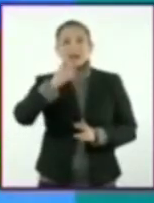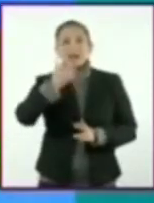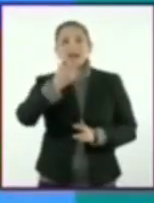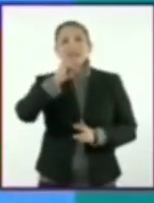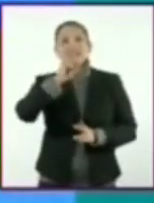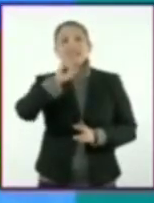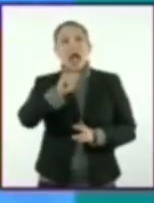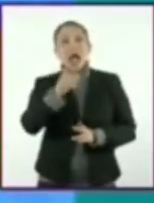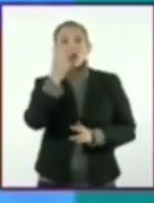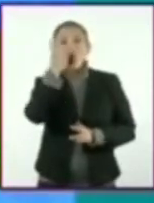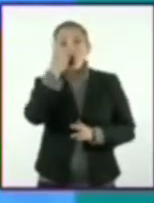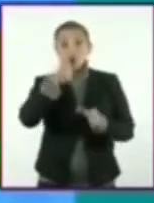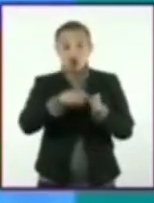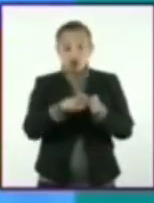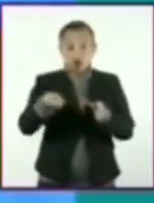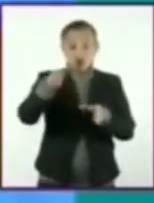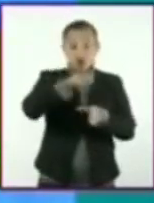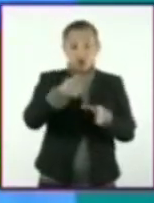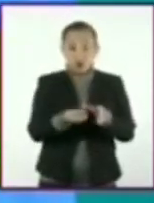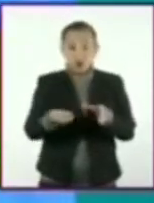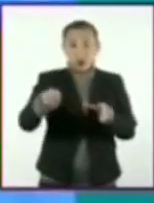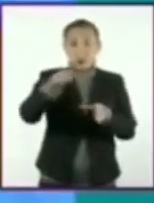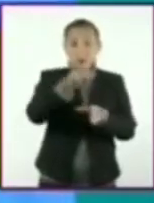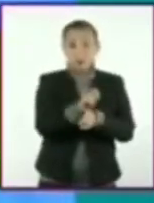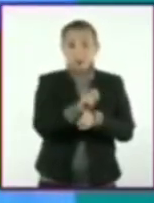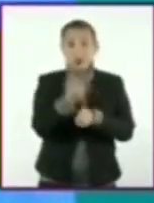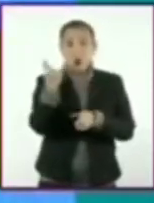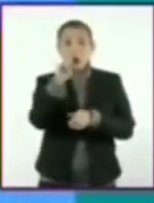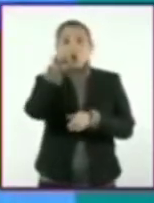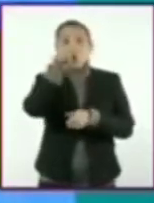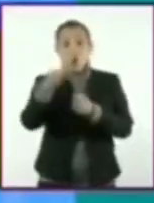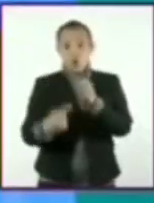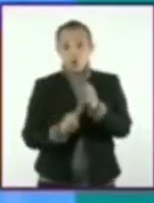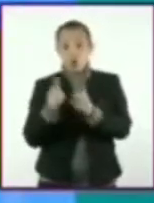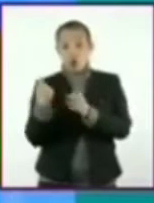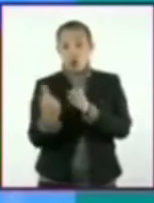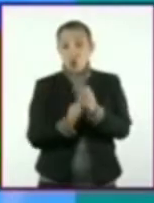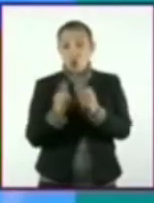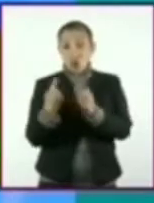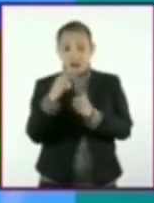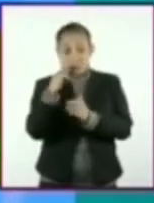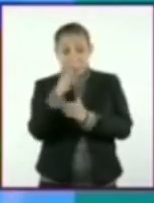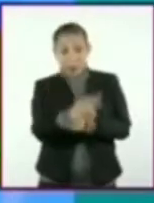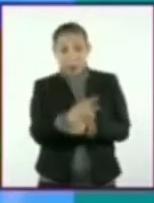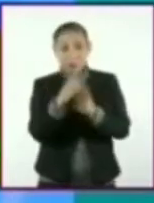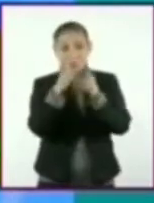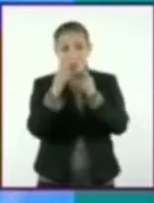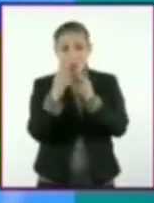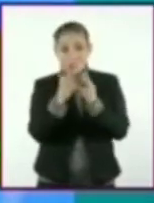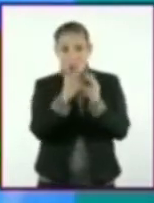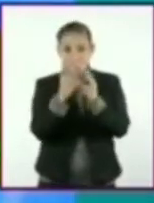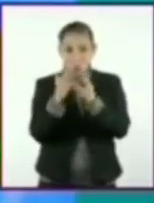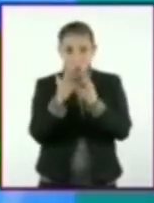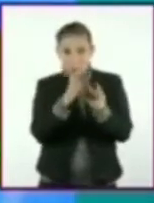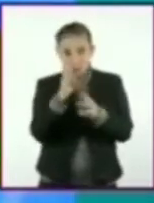unas dos cucharadas de chía, que cuando lo licuemos, esto se va a romper y se va a hacer polvo,